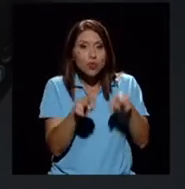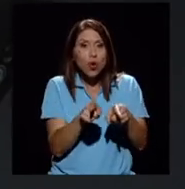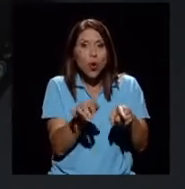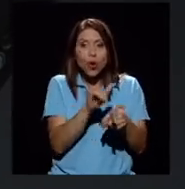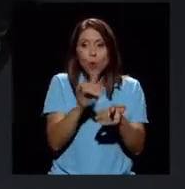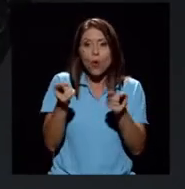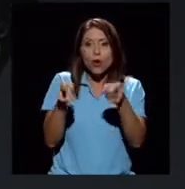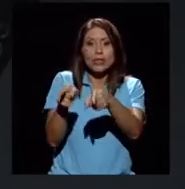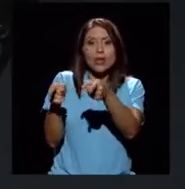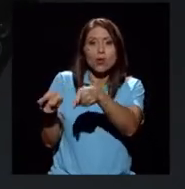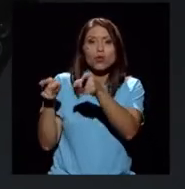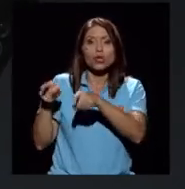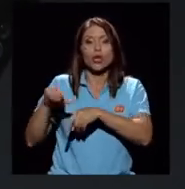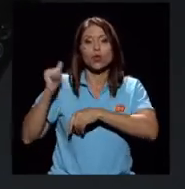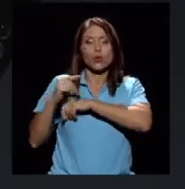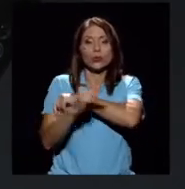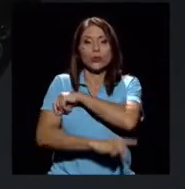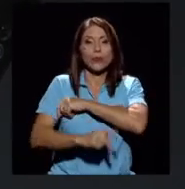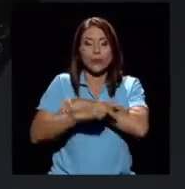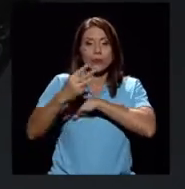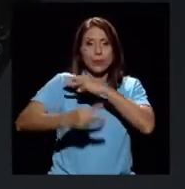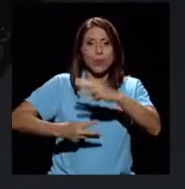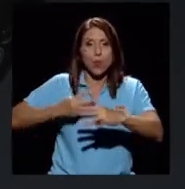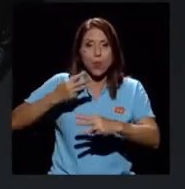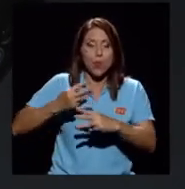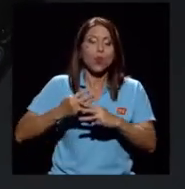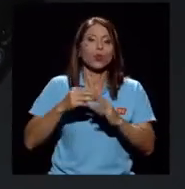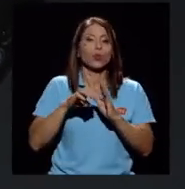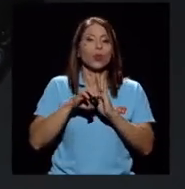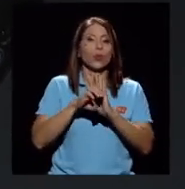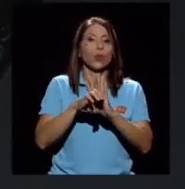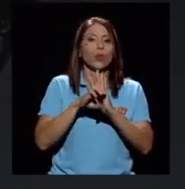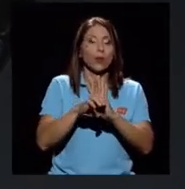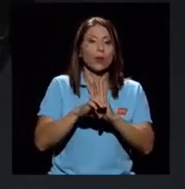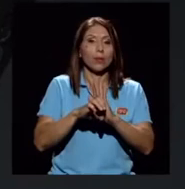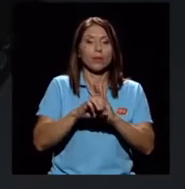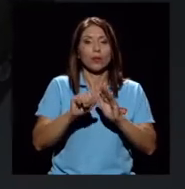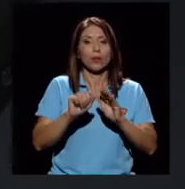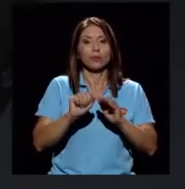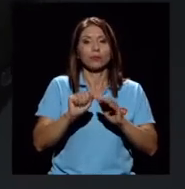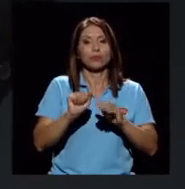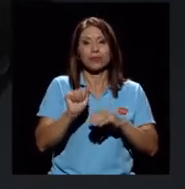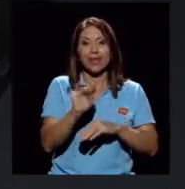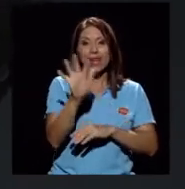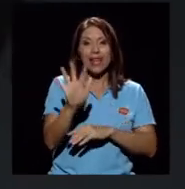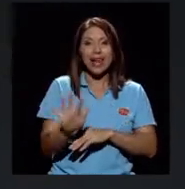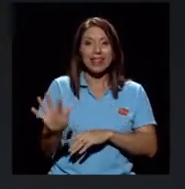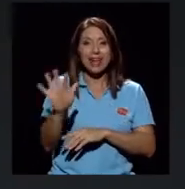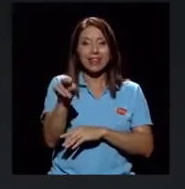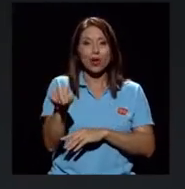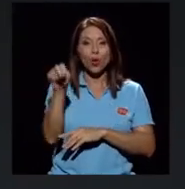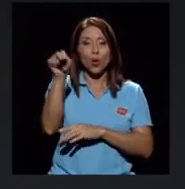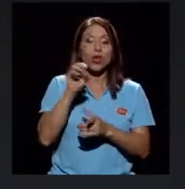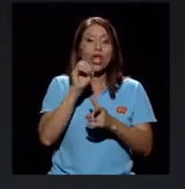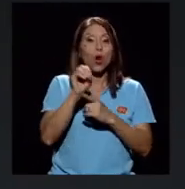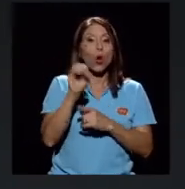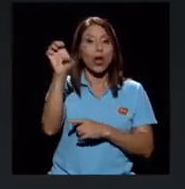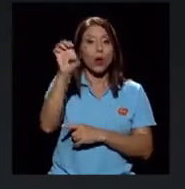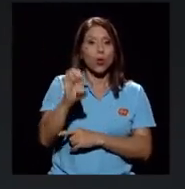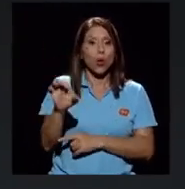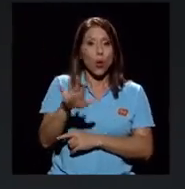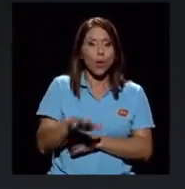dígase el atlántico norte o digas a europa y de suerte